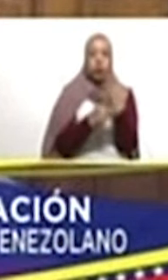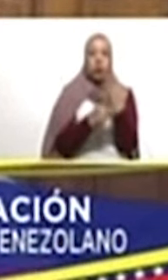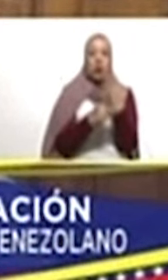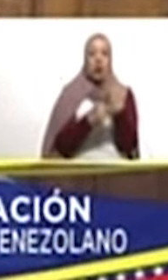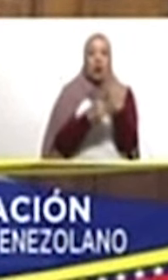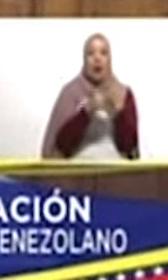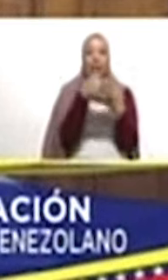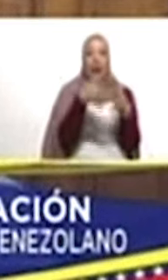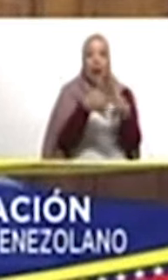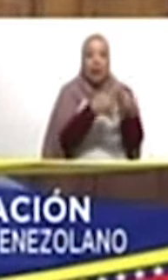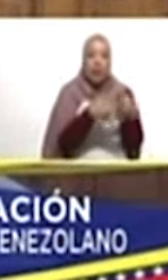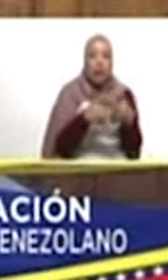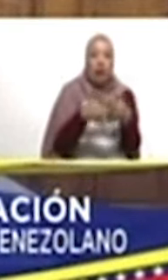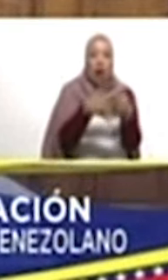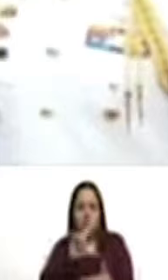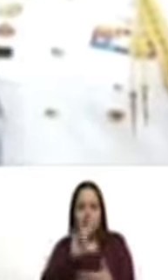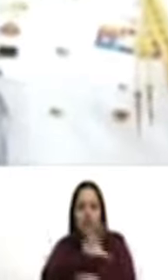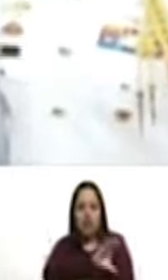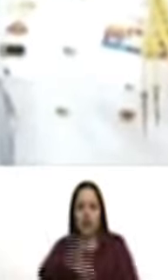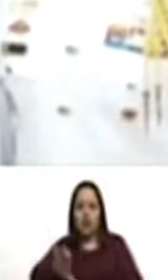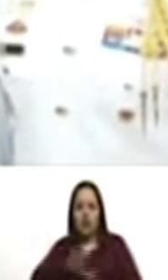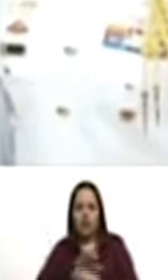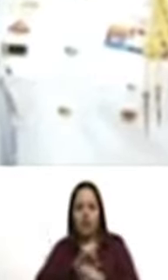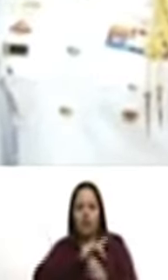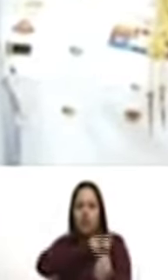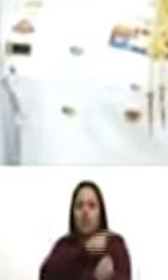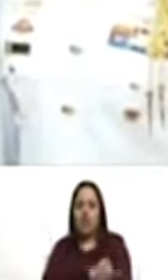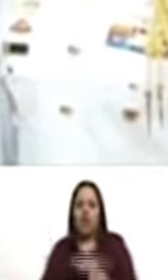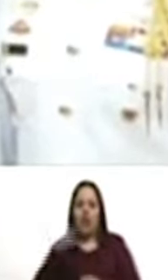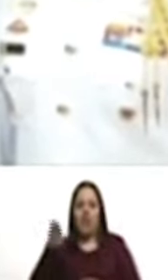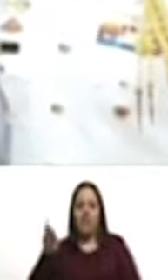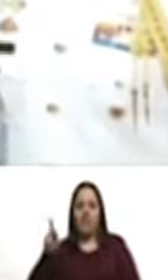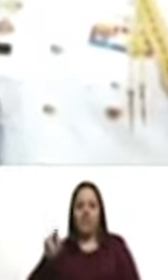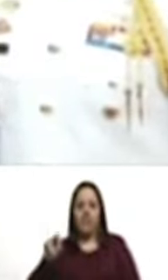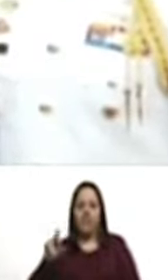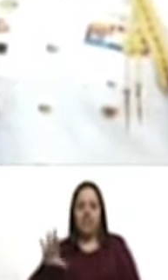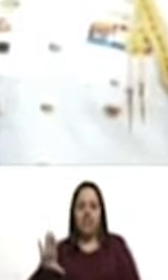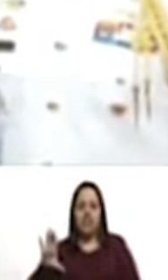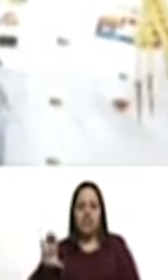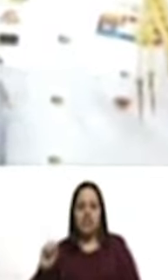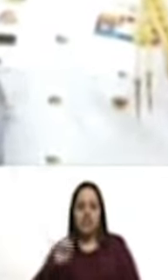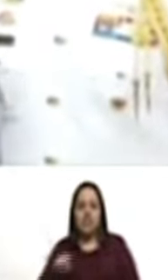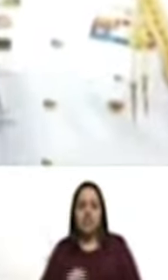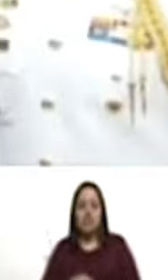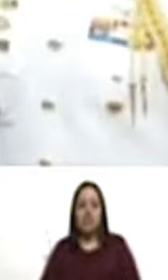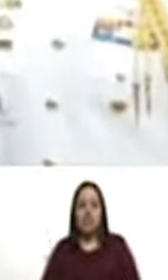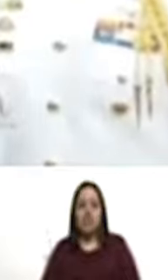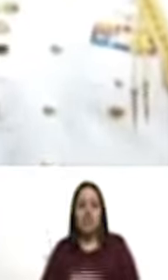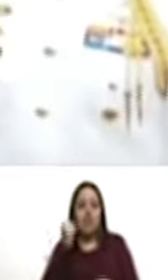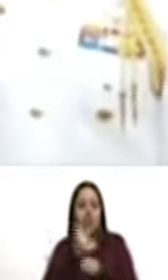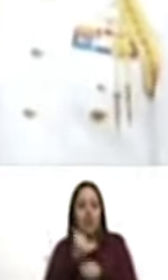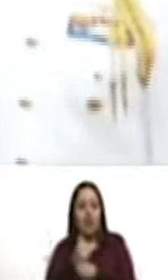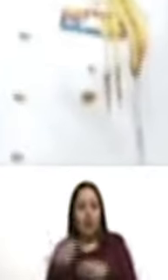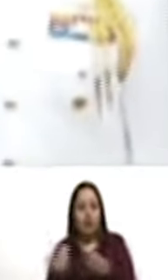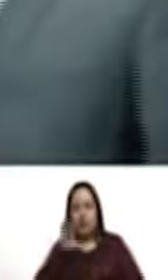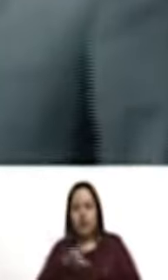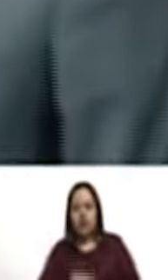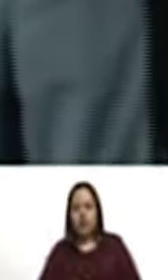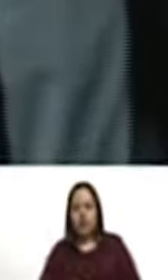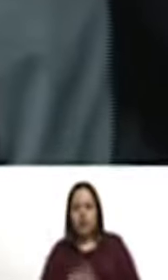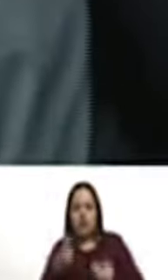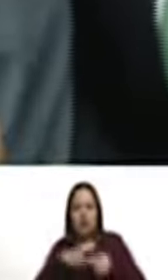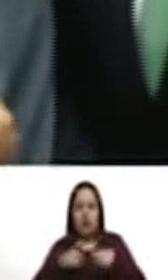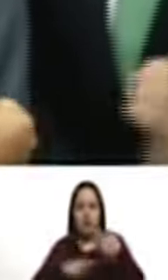Miami y desde Colombia sin hacer señalamientos directos el mandatario aseguró que civiles y militares